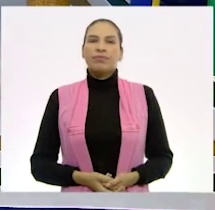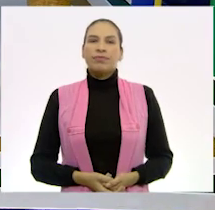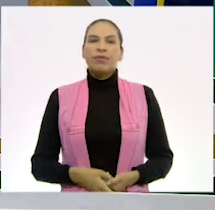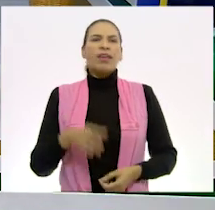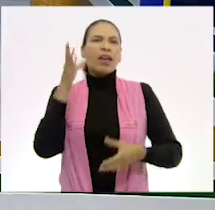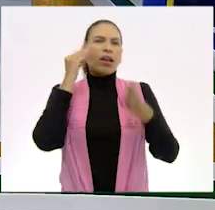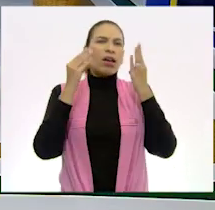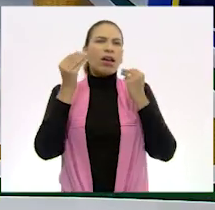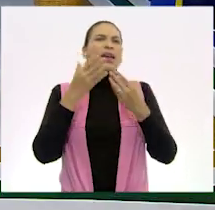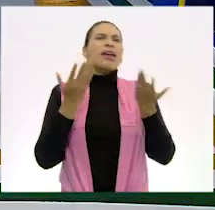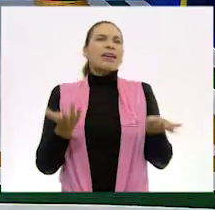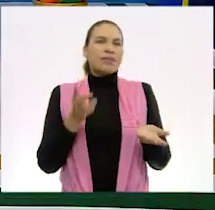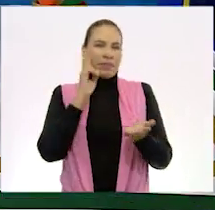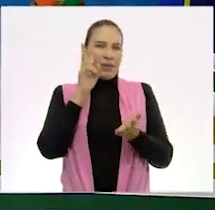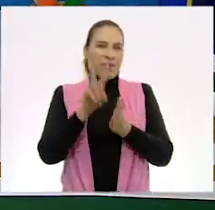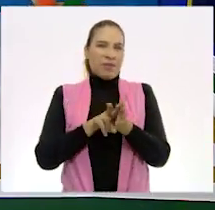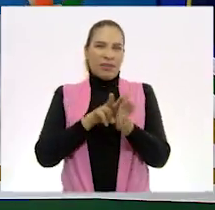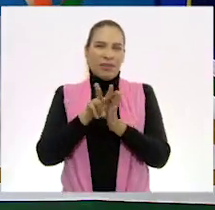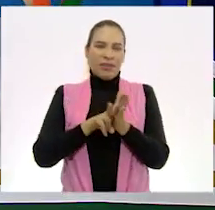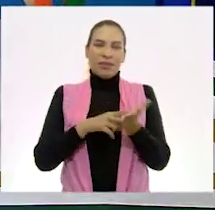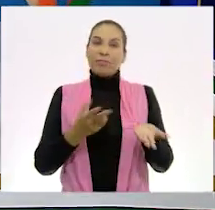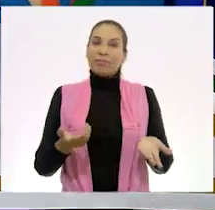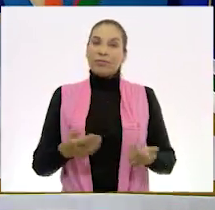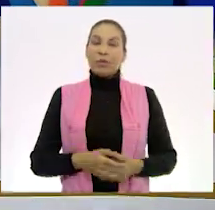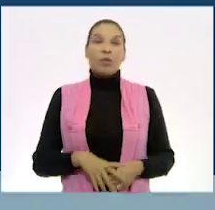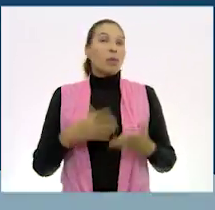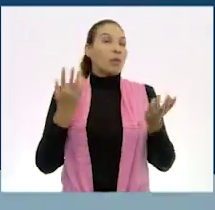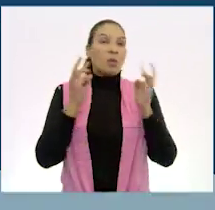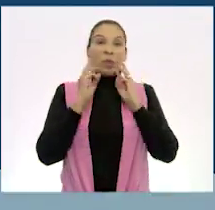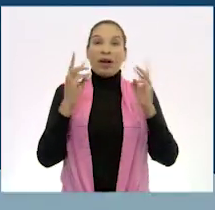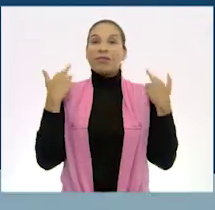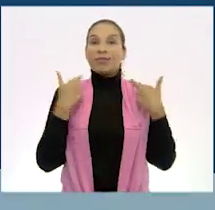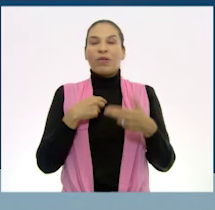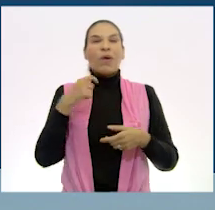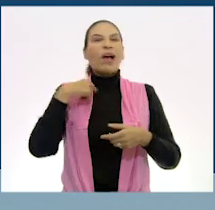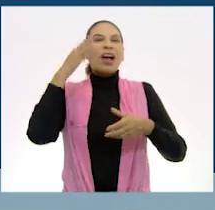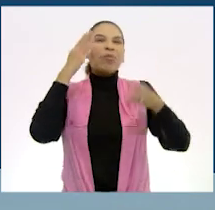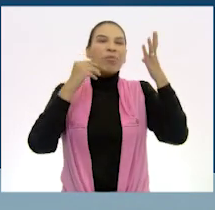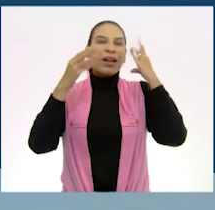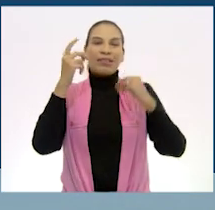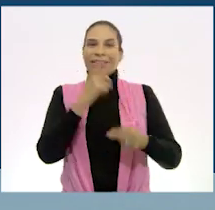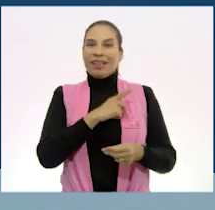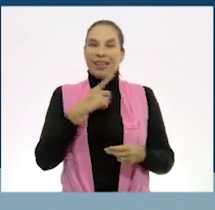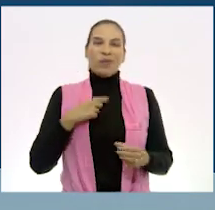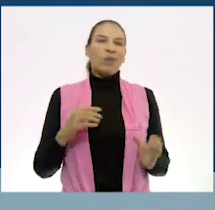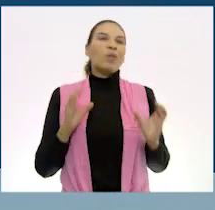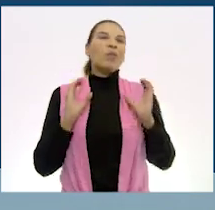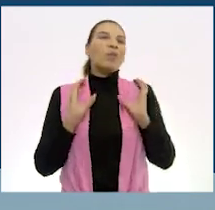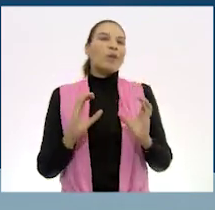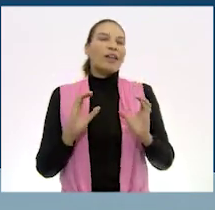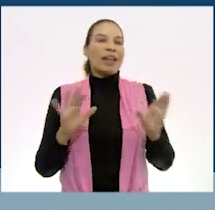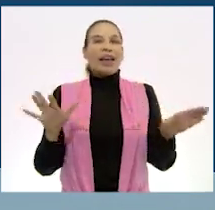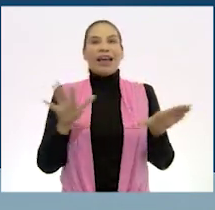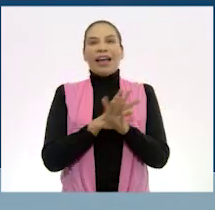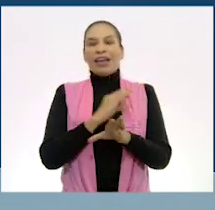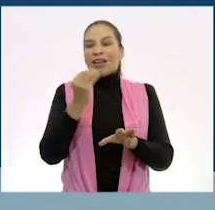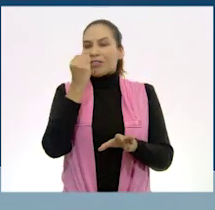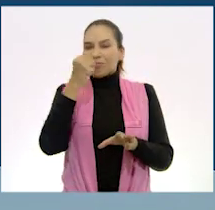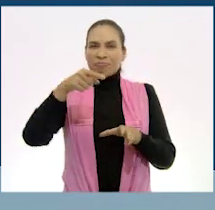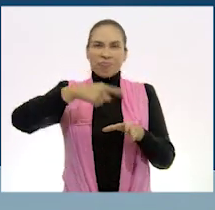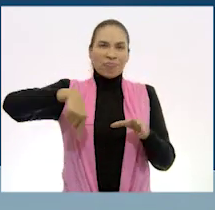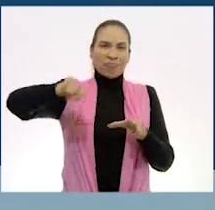¿Qué aprendimos en este video? ¡Wow, maestra! Yo aprendí que debemos cuidar y cambiar nuestros